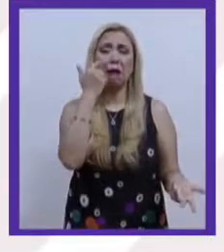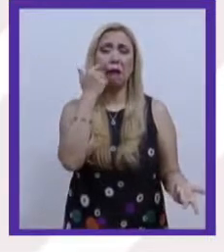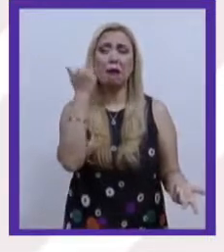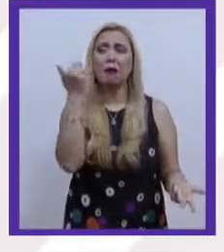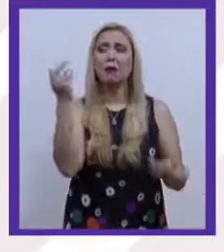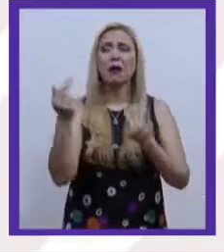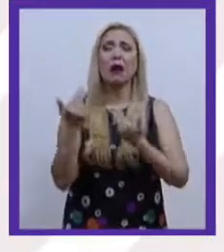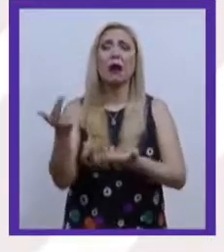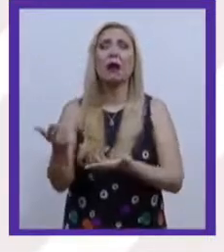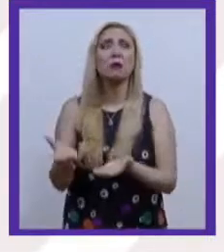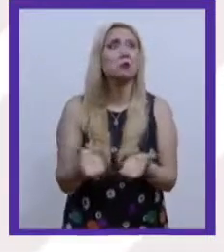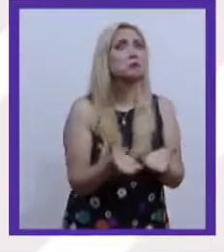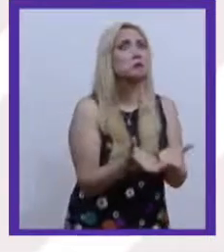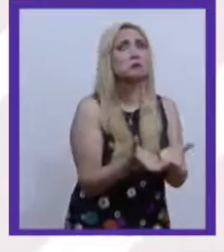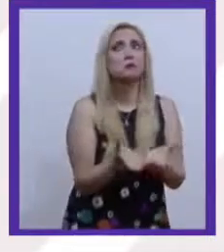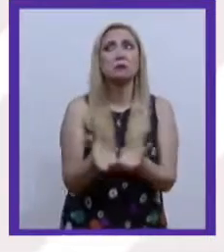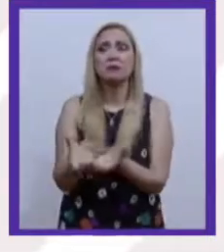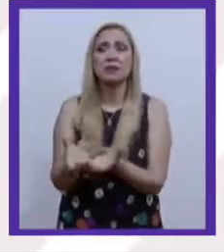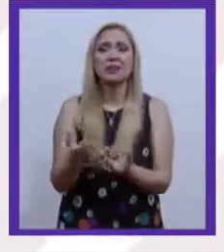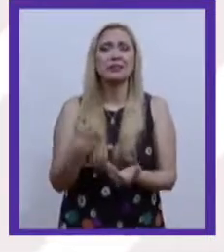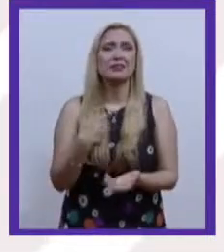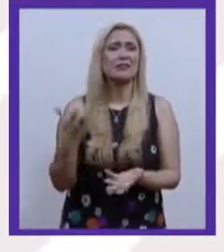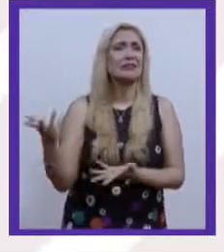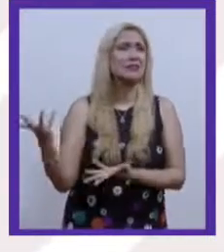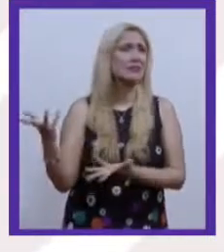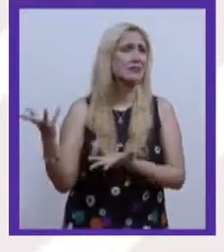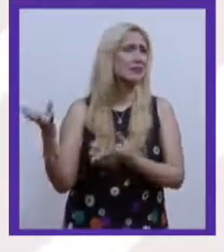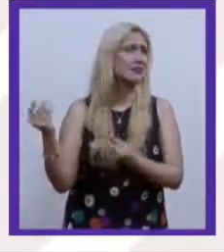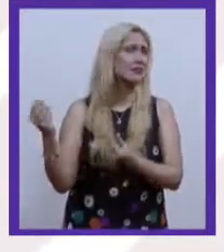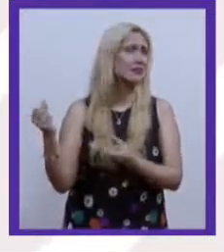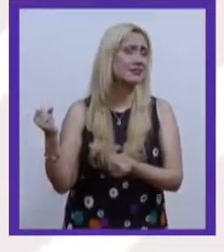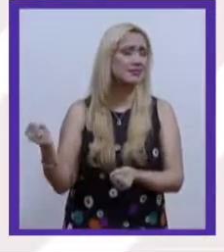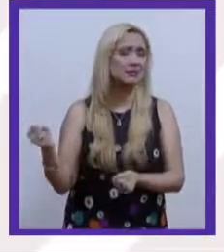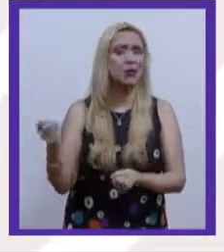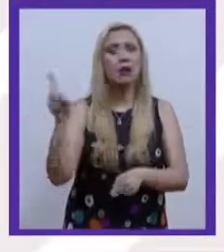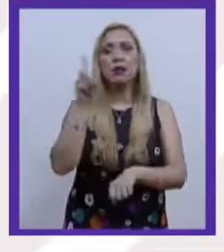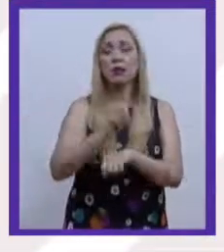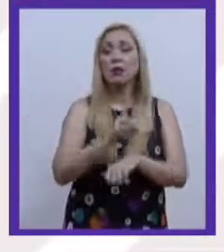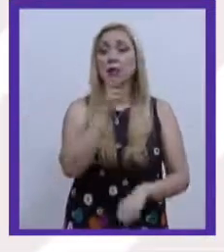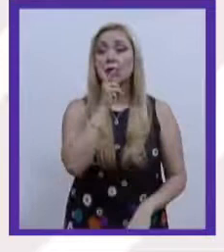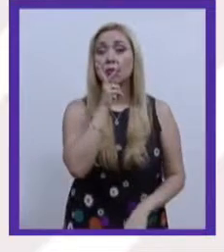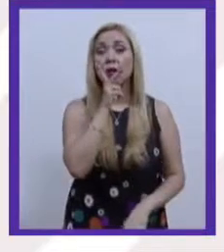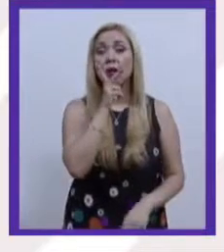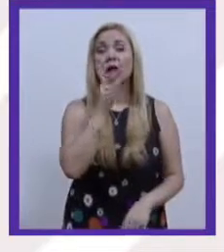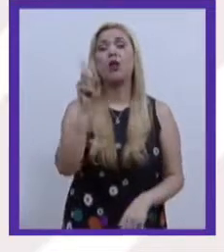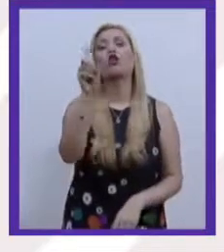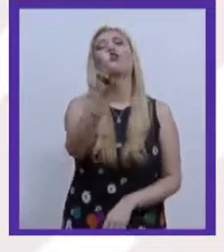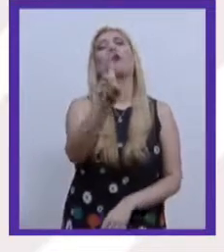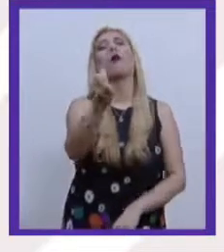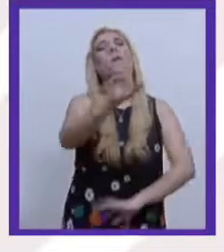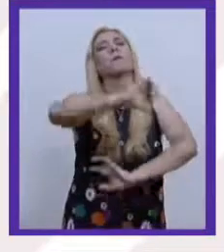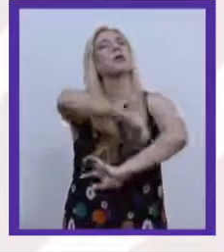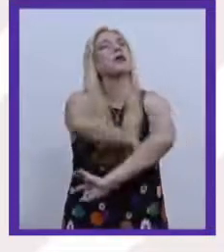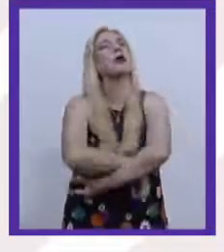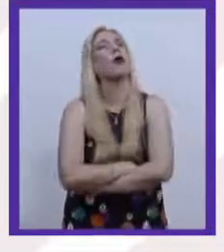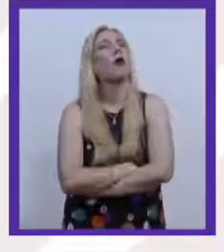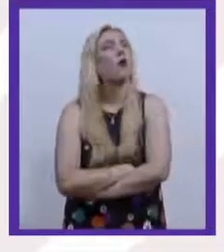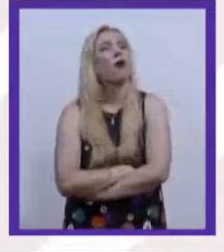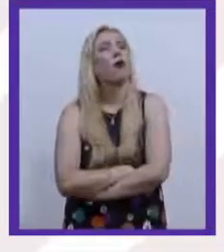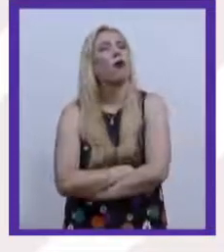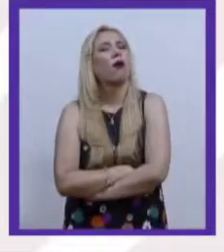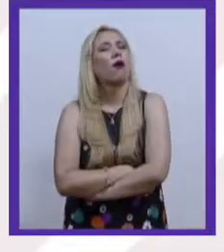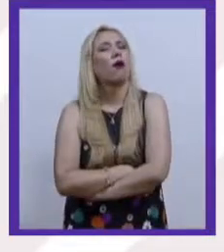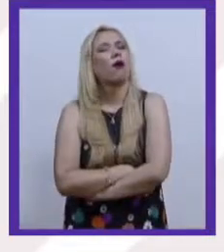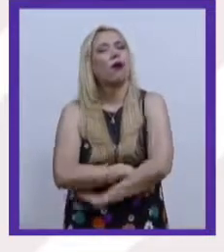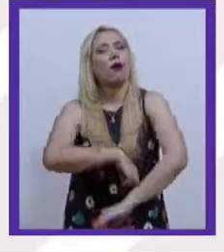Yo de veras lo vivía como la peor pesadilla, cuando el Día del Padre es el tercer domingo de julio, ¿no? O algo así.